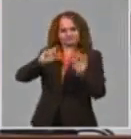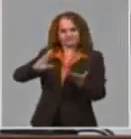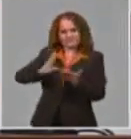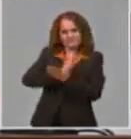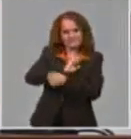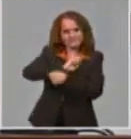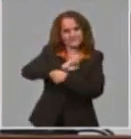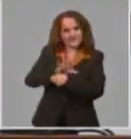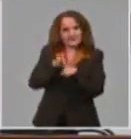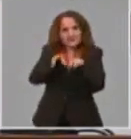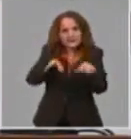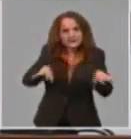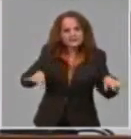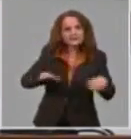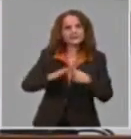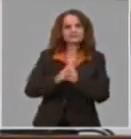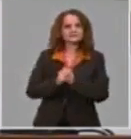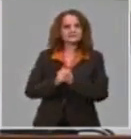lo que hoy